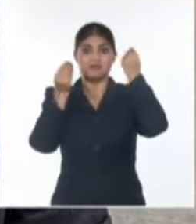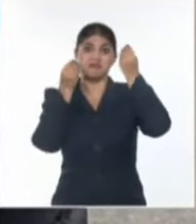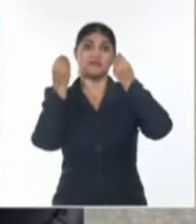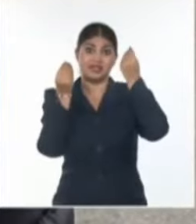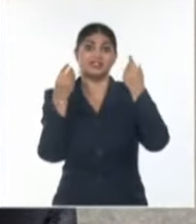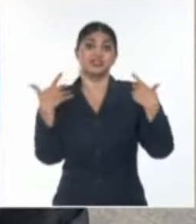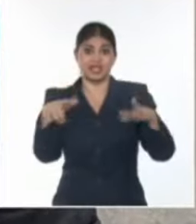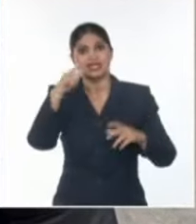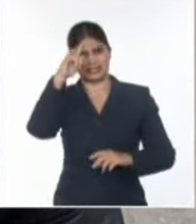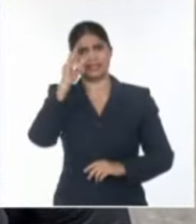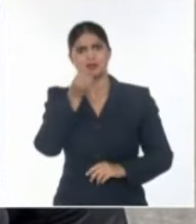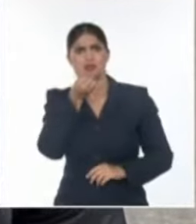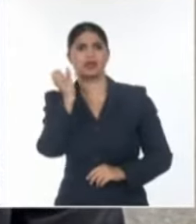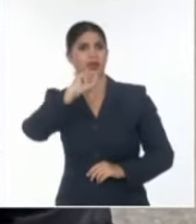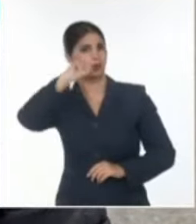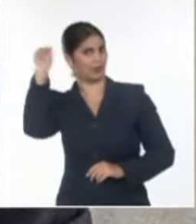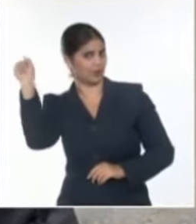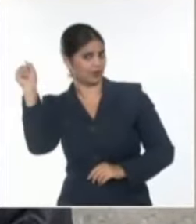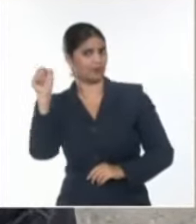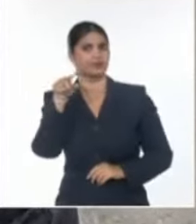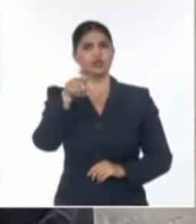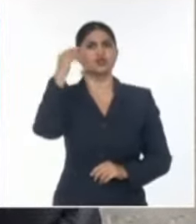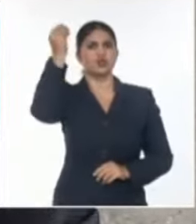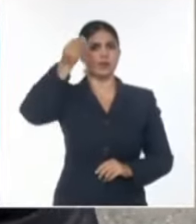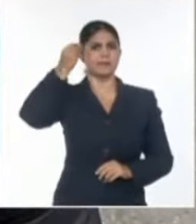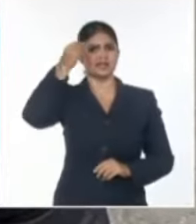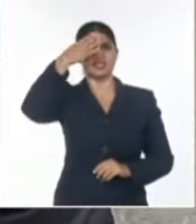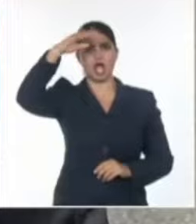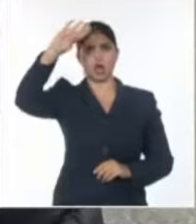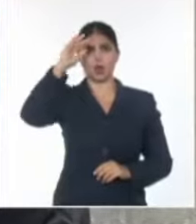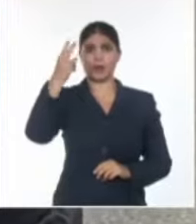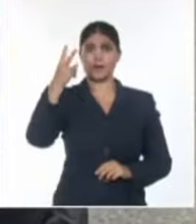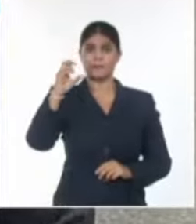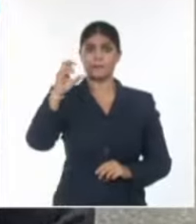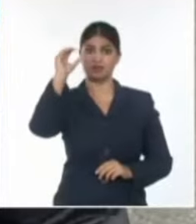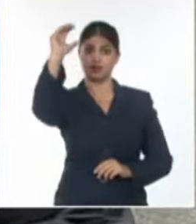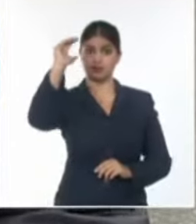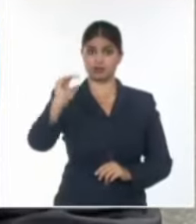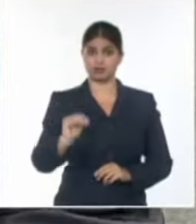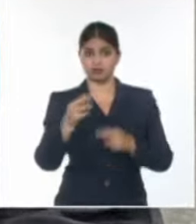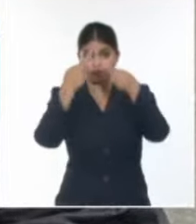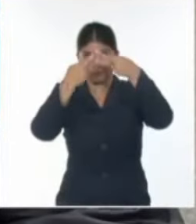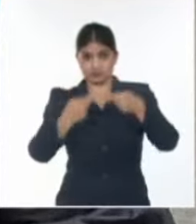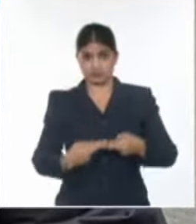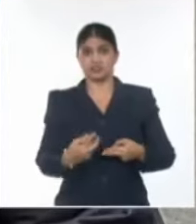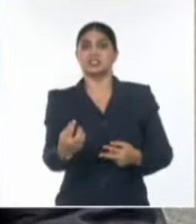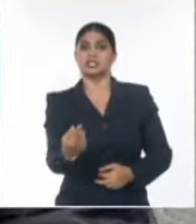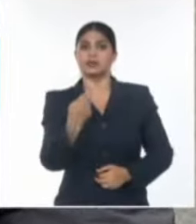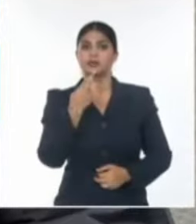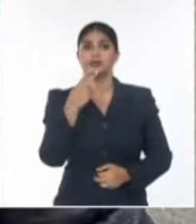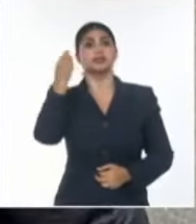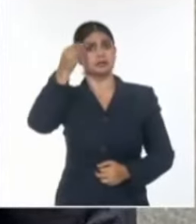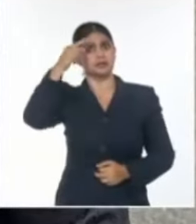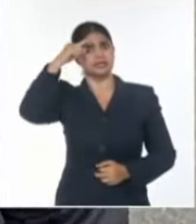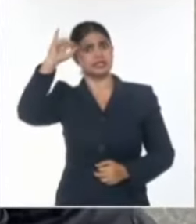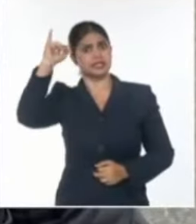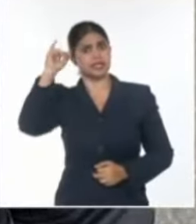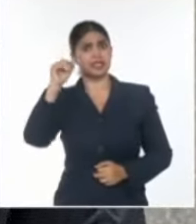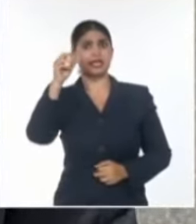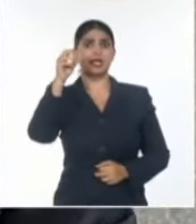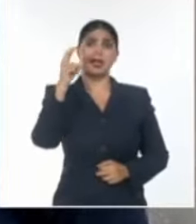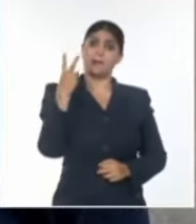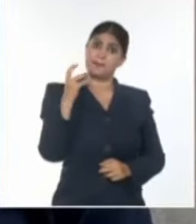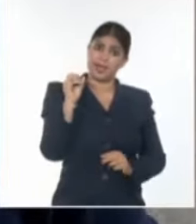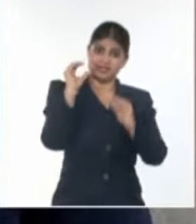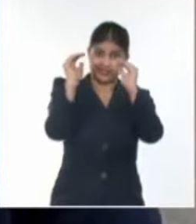imposible. ¿Con 5 tú crees que estemos entre los 20 primeros? Yo creo que sí, yo creo que con 5 debemos estar. Si no estamos entre los 20 primeros, estaremos muy pegaditos, pero por ahí